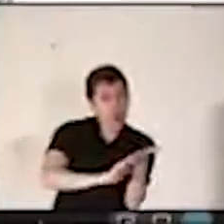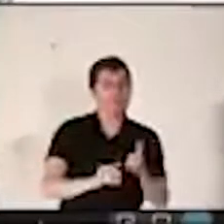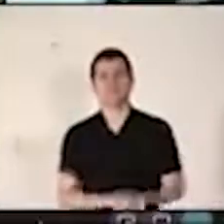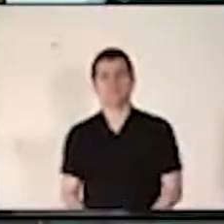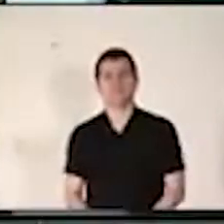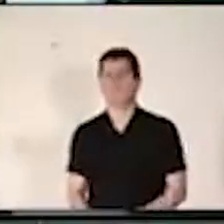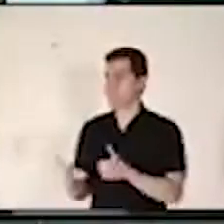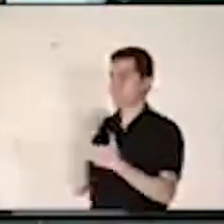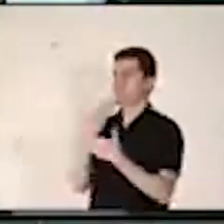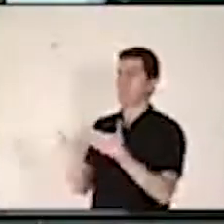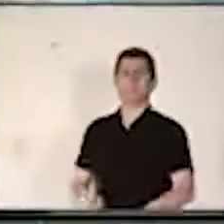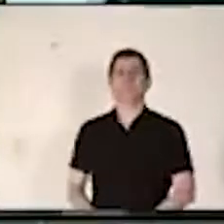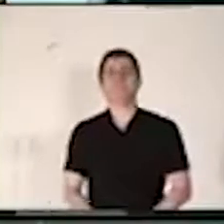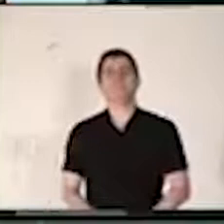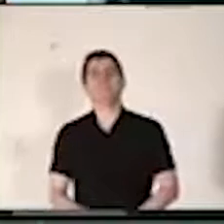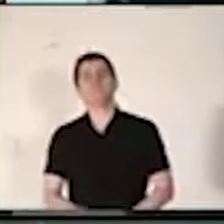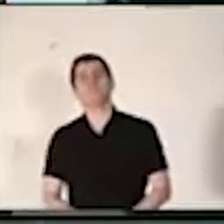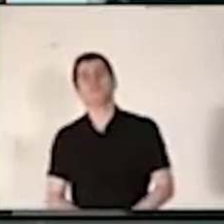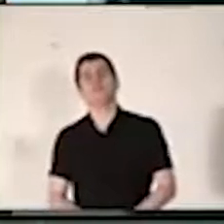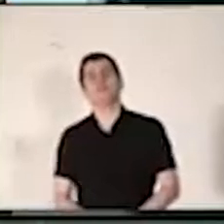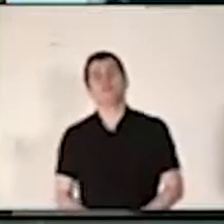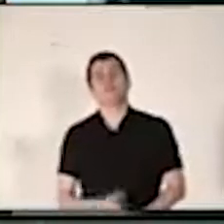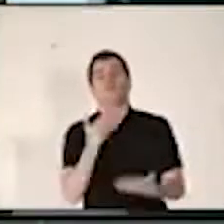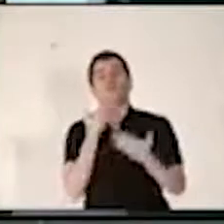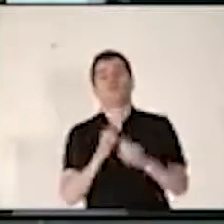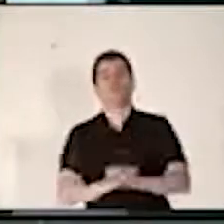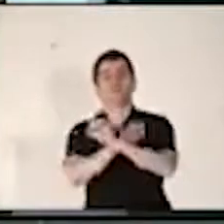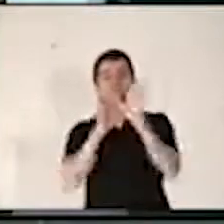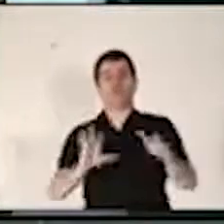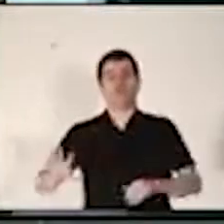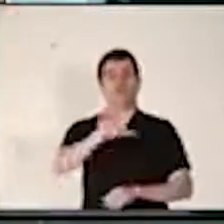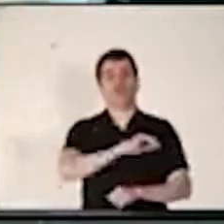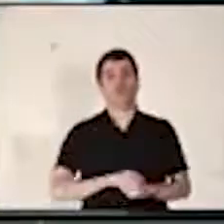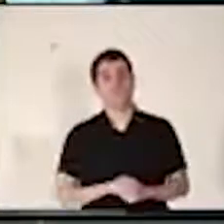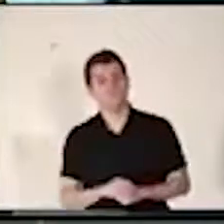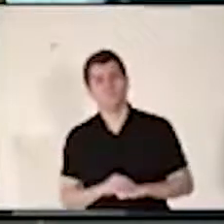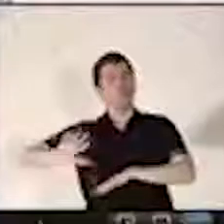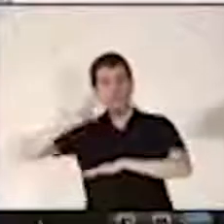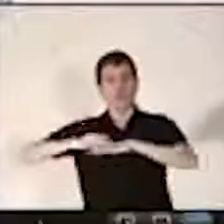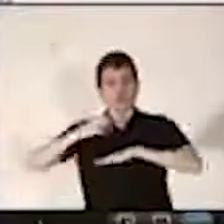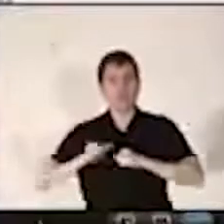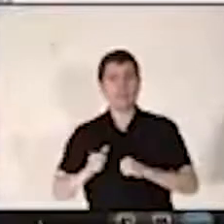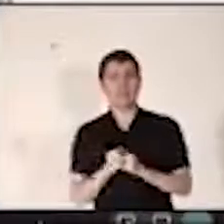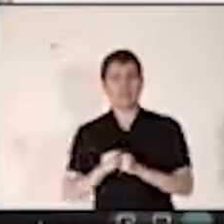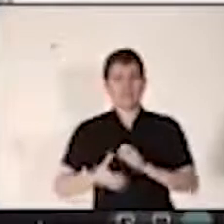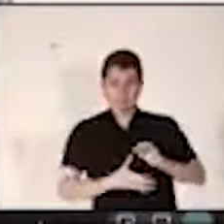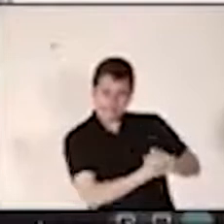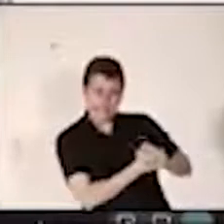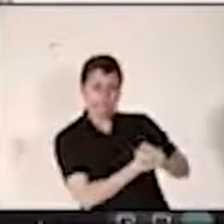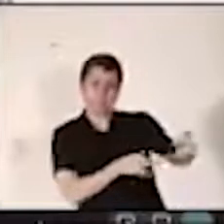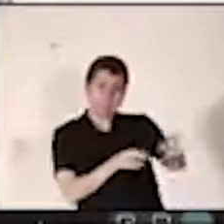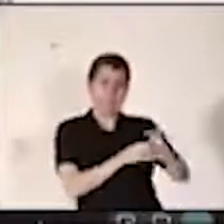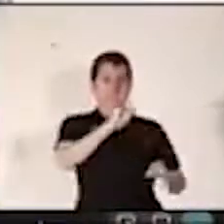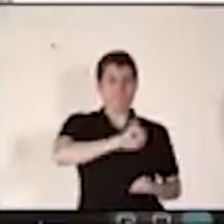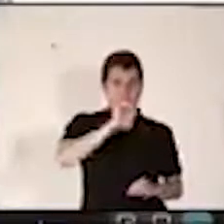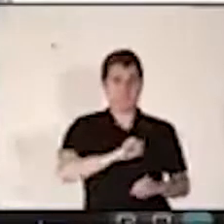y las sinergias adelantadas con el Gobierno Nacional. El concejal Correa denunció grandes falencias y falta de presentación de